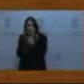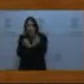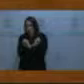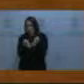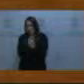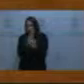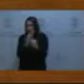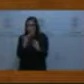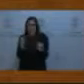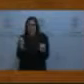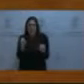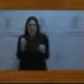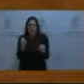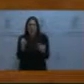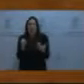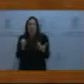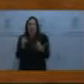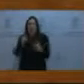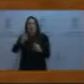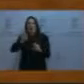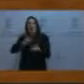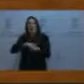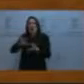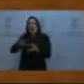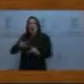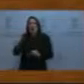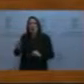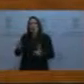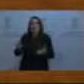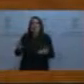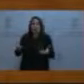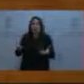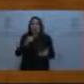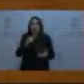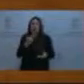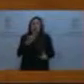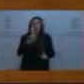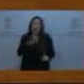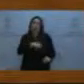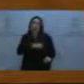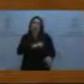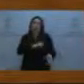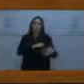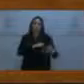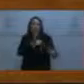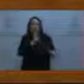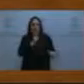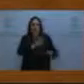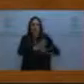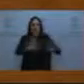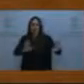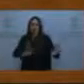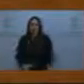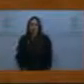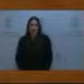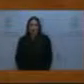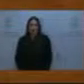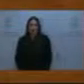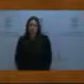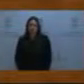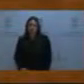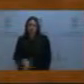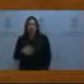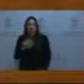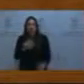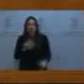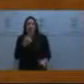no te dicen en qué país es mejor para adoptar. Lo único que le dijeron fue que España era muy difícil, nada más. Y denunciaba una orfandad total